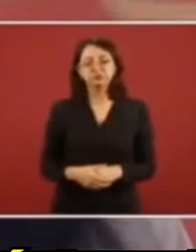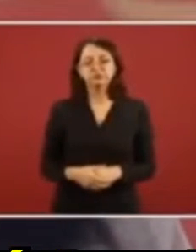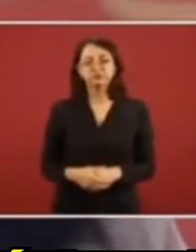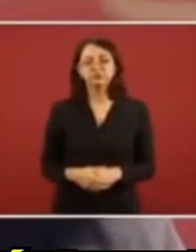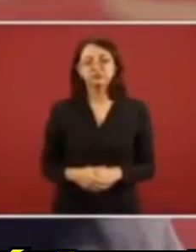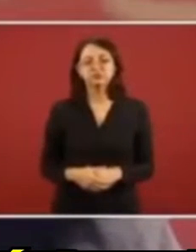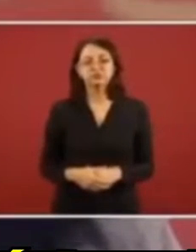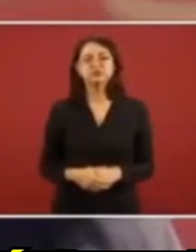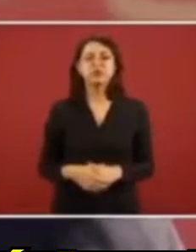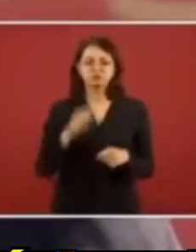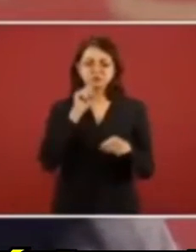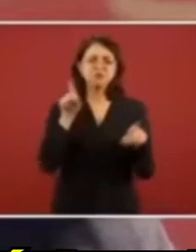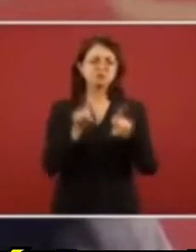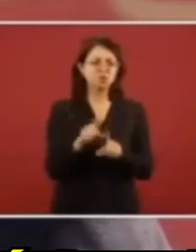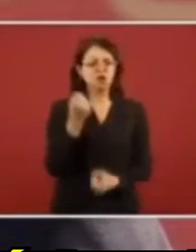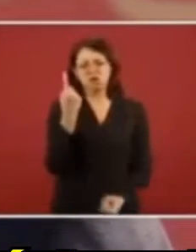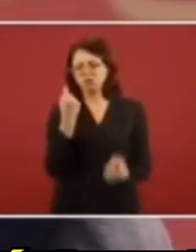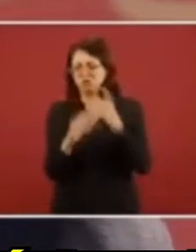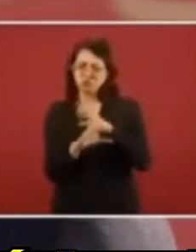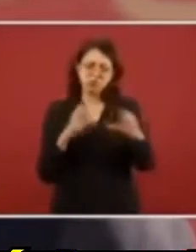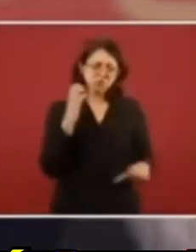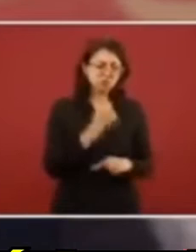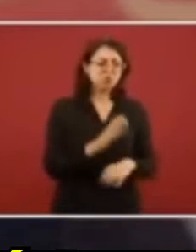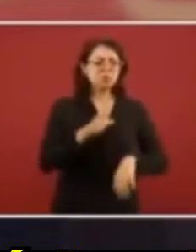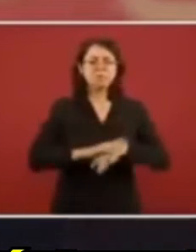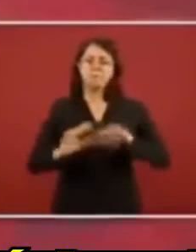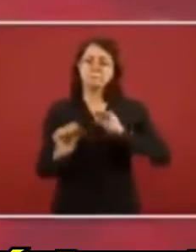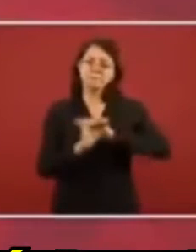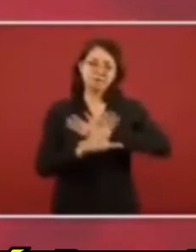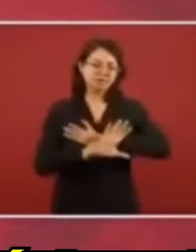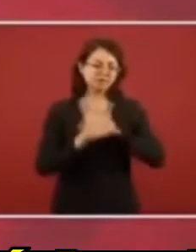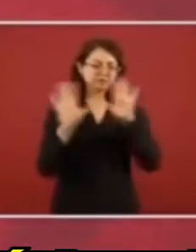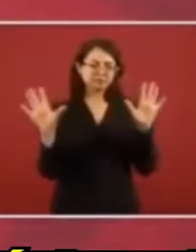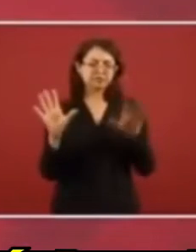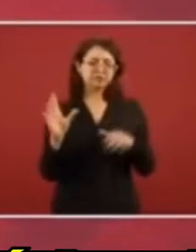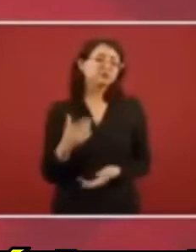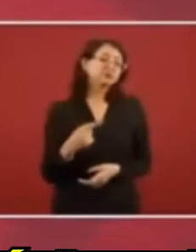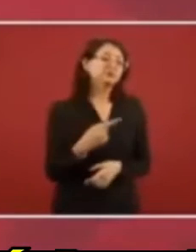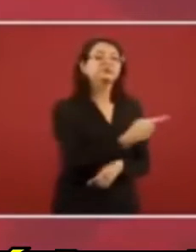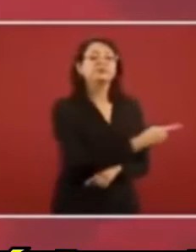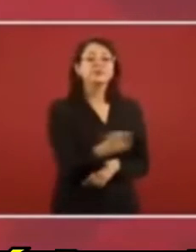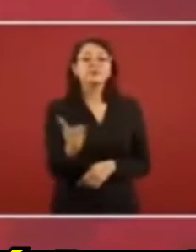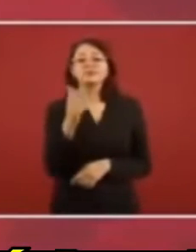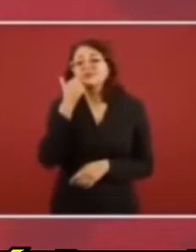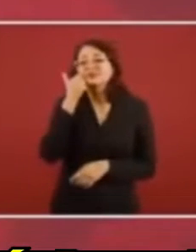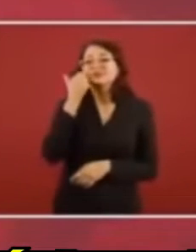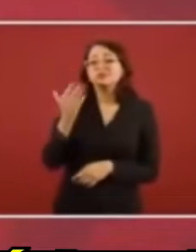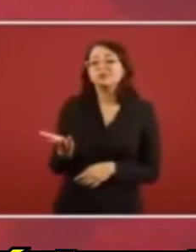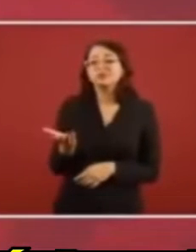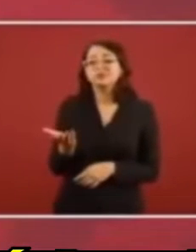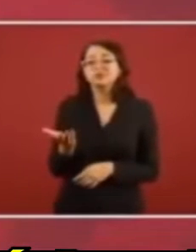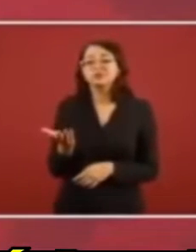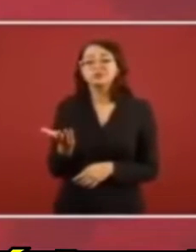se aclararon cosas en el sentido de que ellos lo que quieren es que, como es